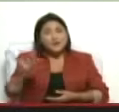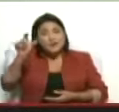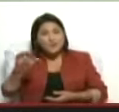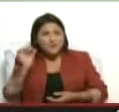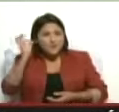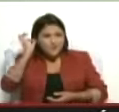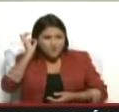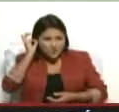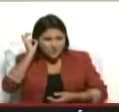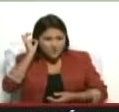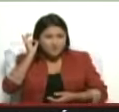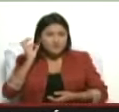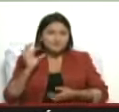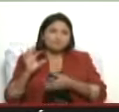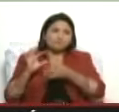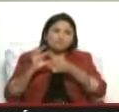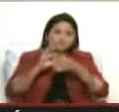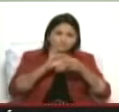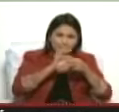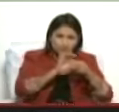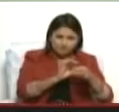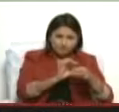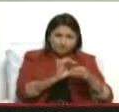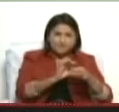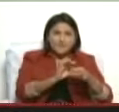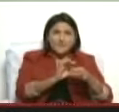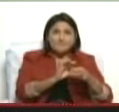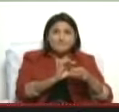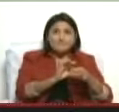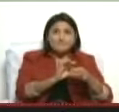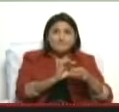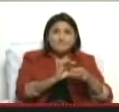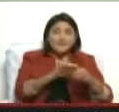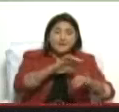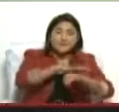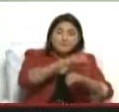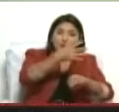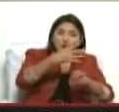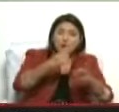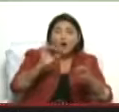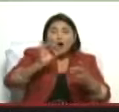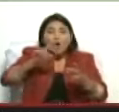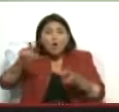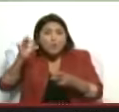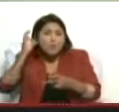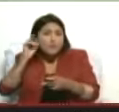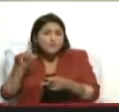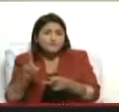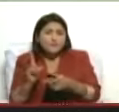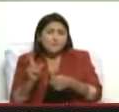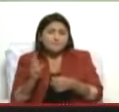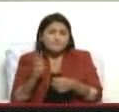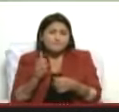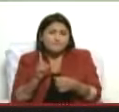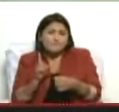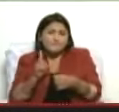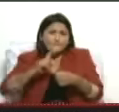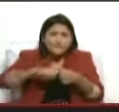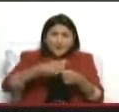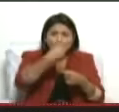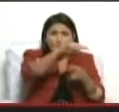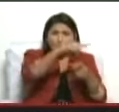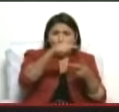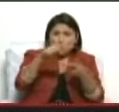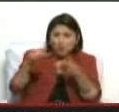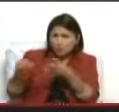como usted ha dicho mapas reuniones qué sé yo con otros eventos conspirativos Bueno mira yo